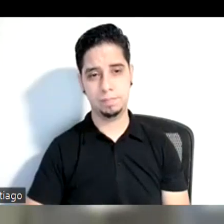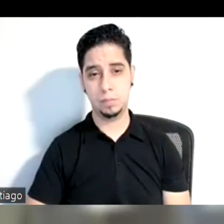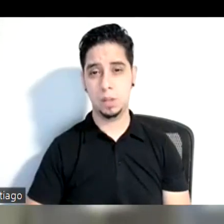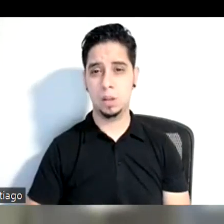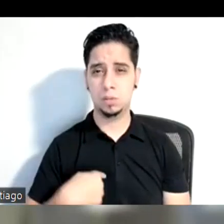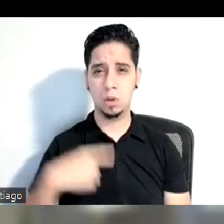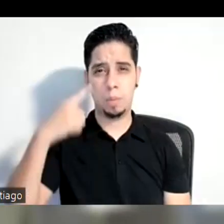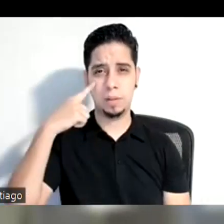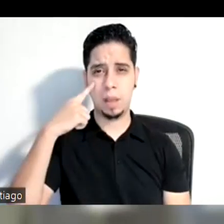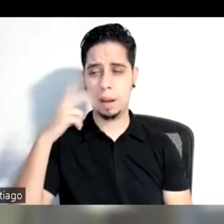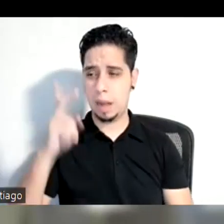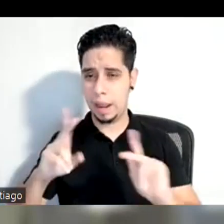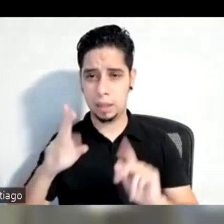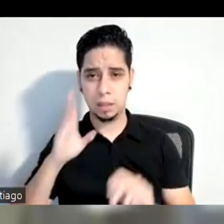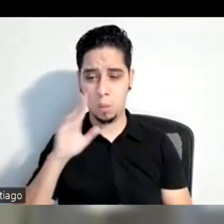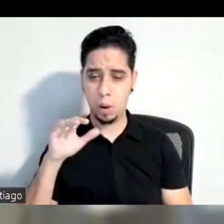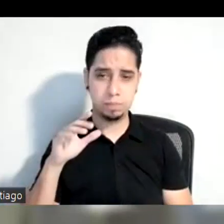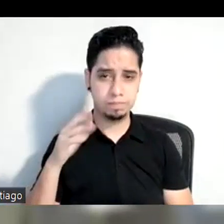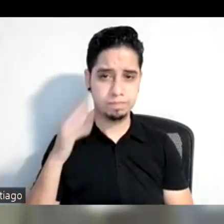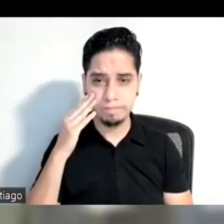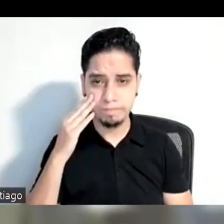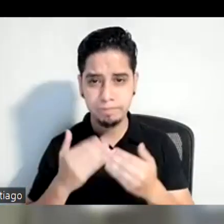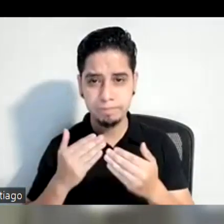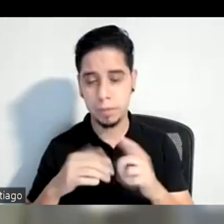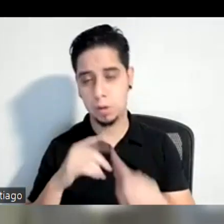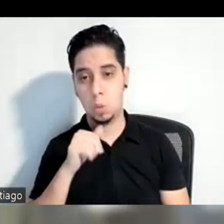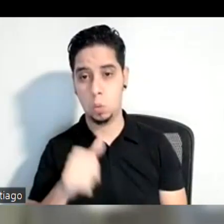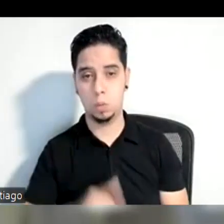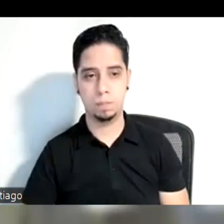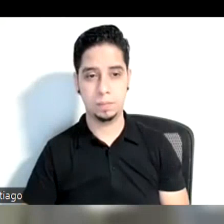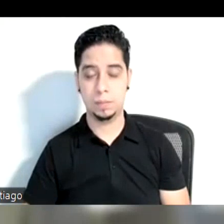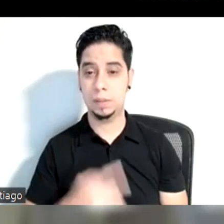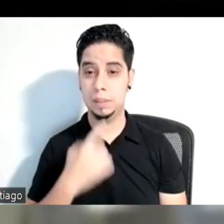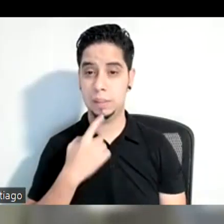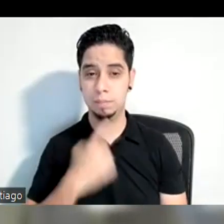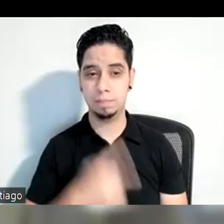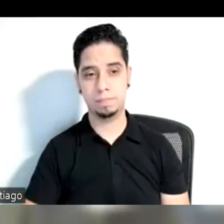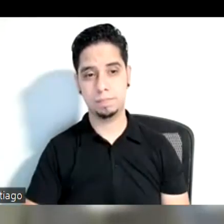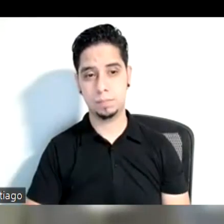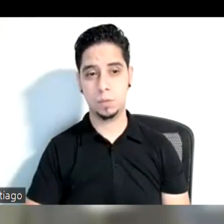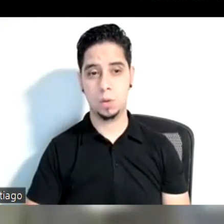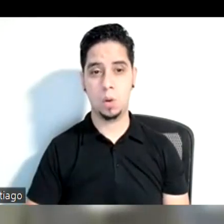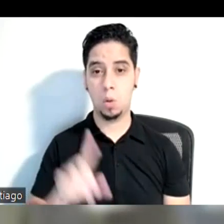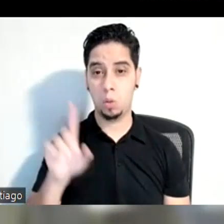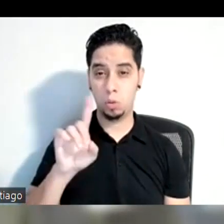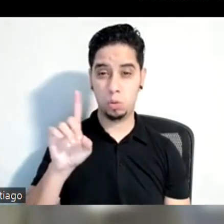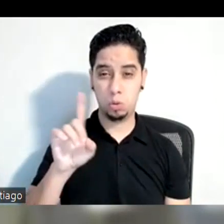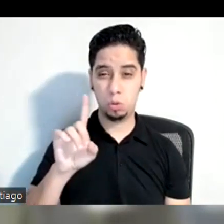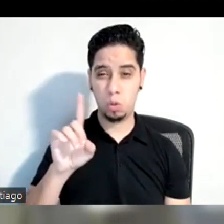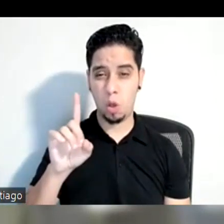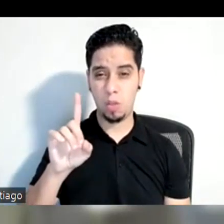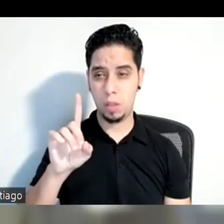pensaba que la gente iba a coger así y no, así que aquí voy. ¿De dónde es el origen del concepto detrás de Santa